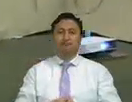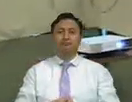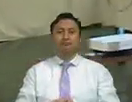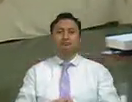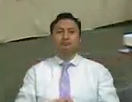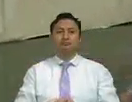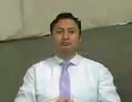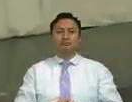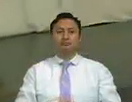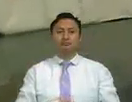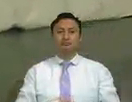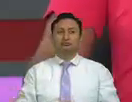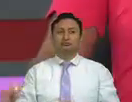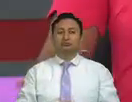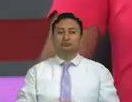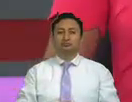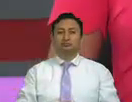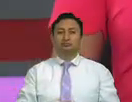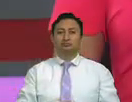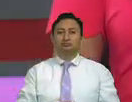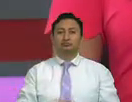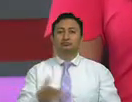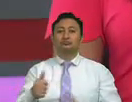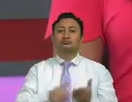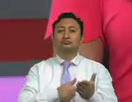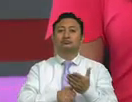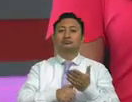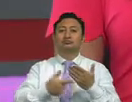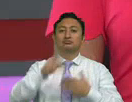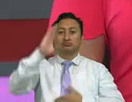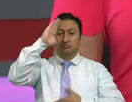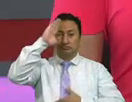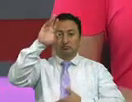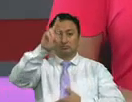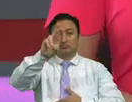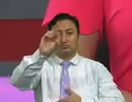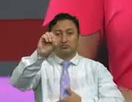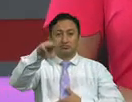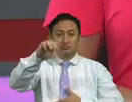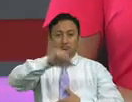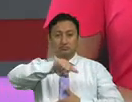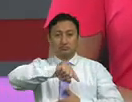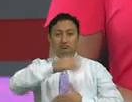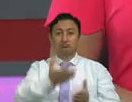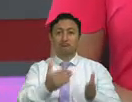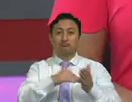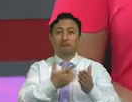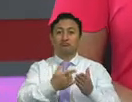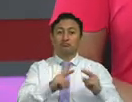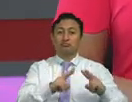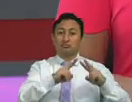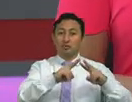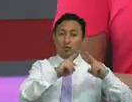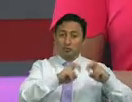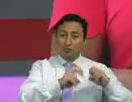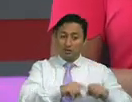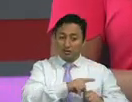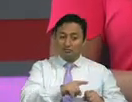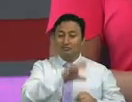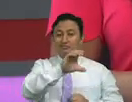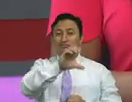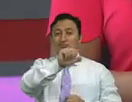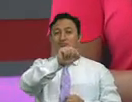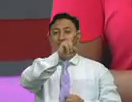adriana rojas la ministra del interior maría paula romo anunció la reapertura del caso carolina advirtió que se